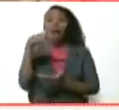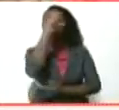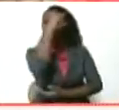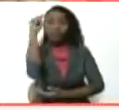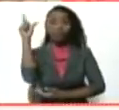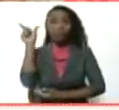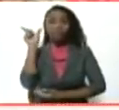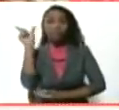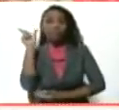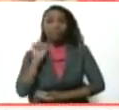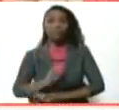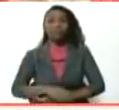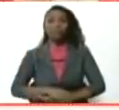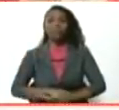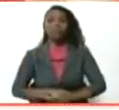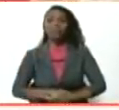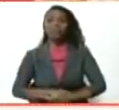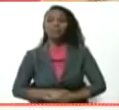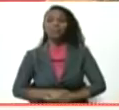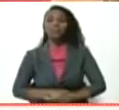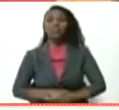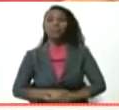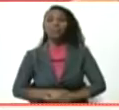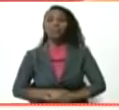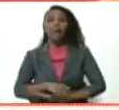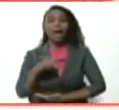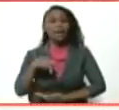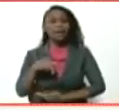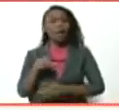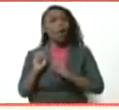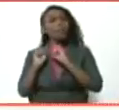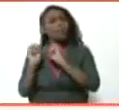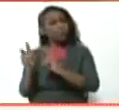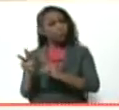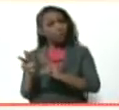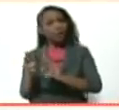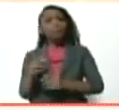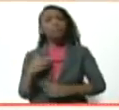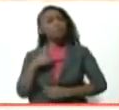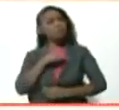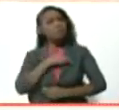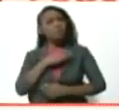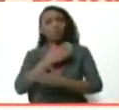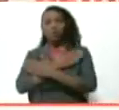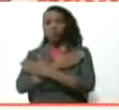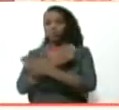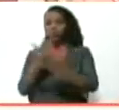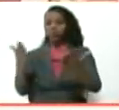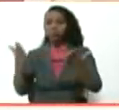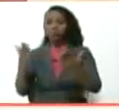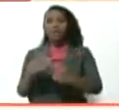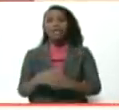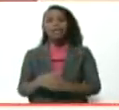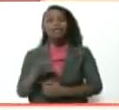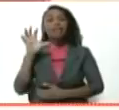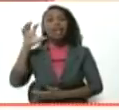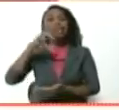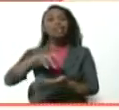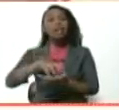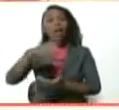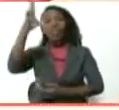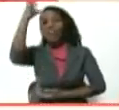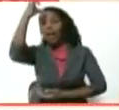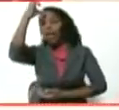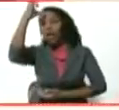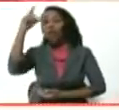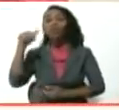Socialista Unido de Venezuela. En esta ocasión estamos ofreciéndola desde el Estado Falcón,